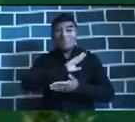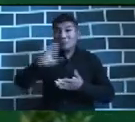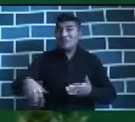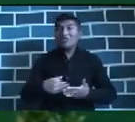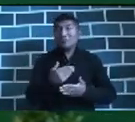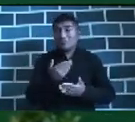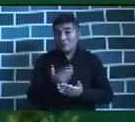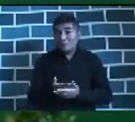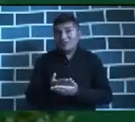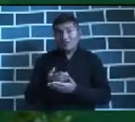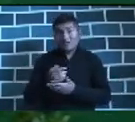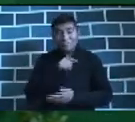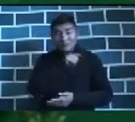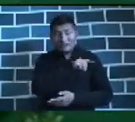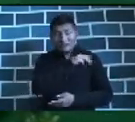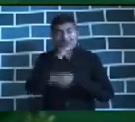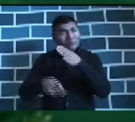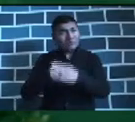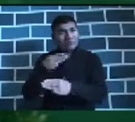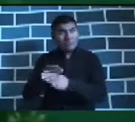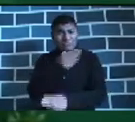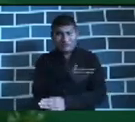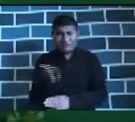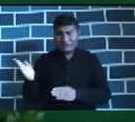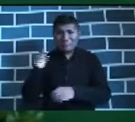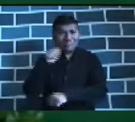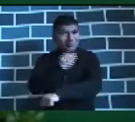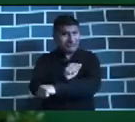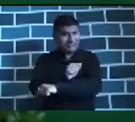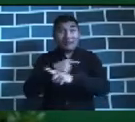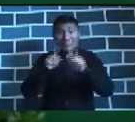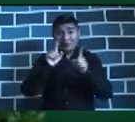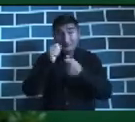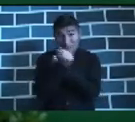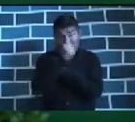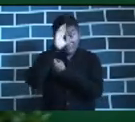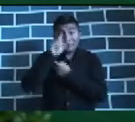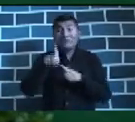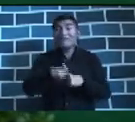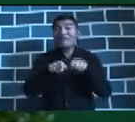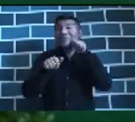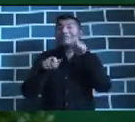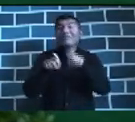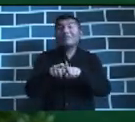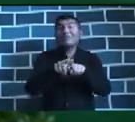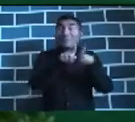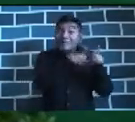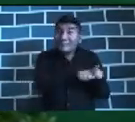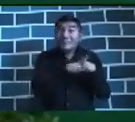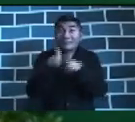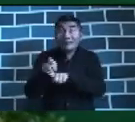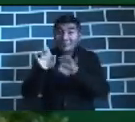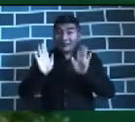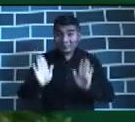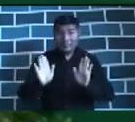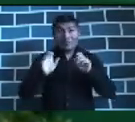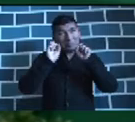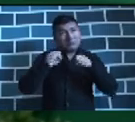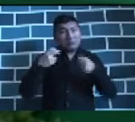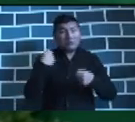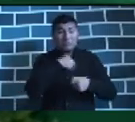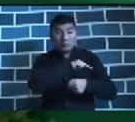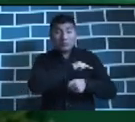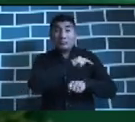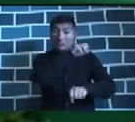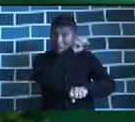eso esclaviza pero queridos hermanos incluso incluso podemos ser